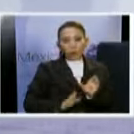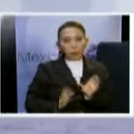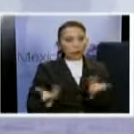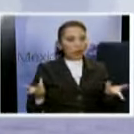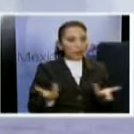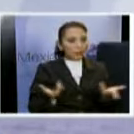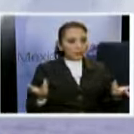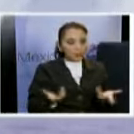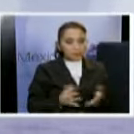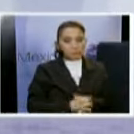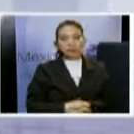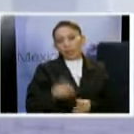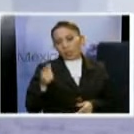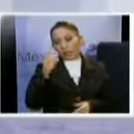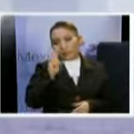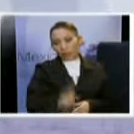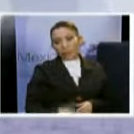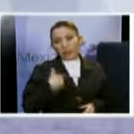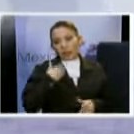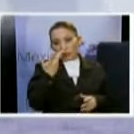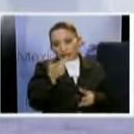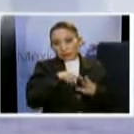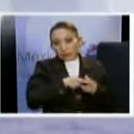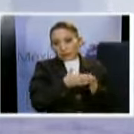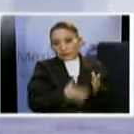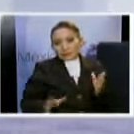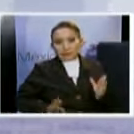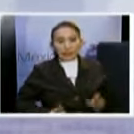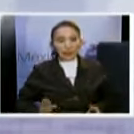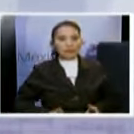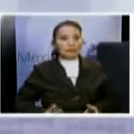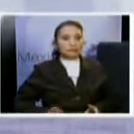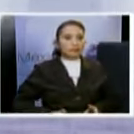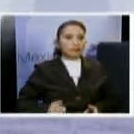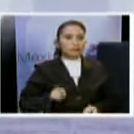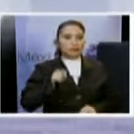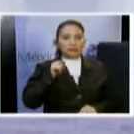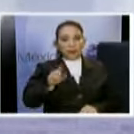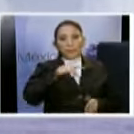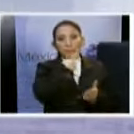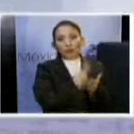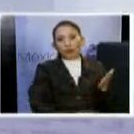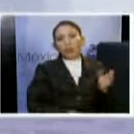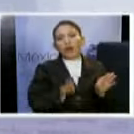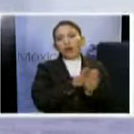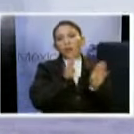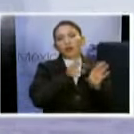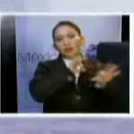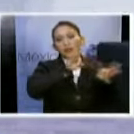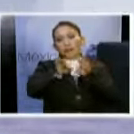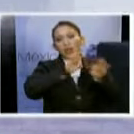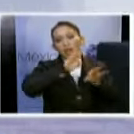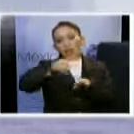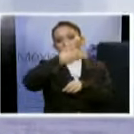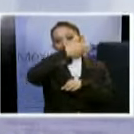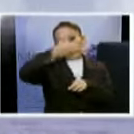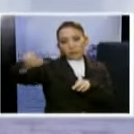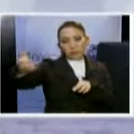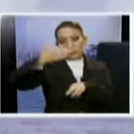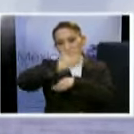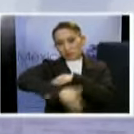plantean, justamente derivados de estas características, programas como el Programa de Trabajadores Agrícolas